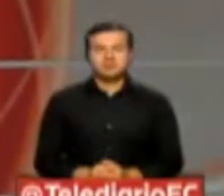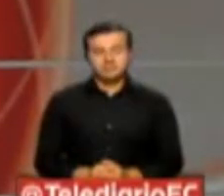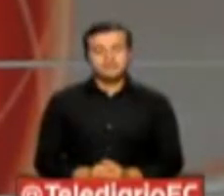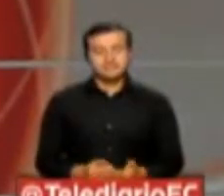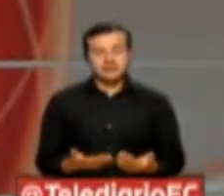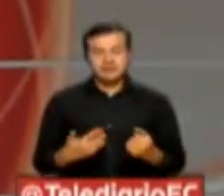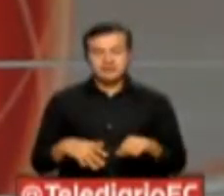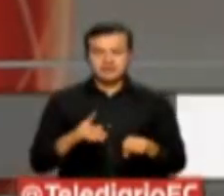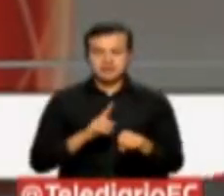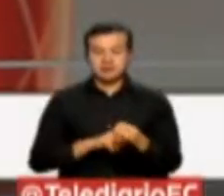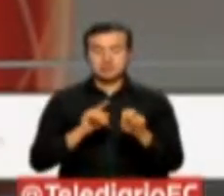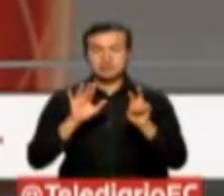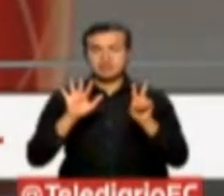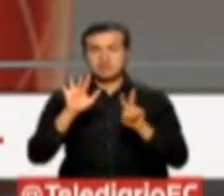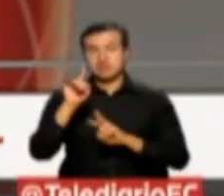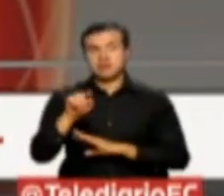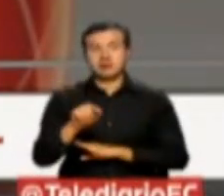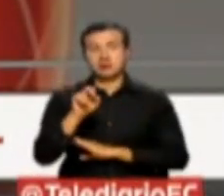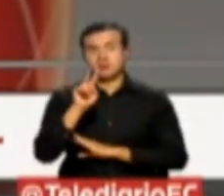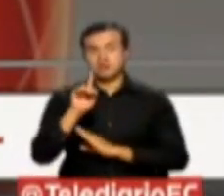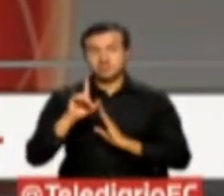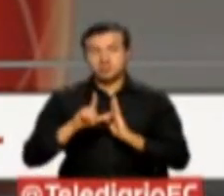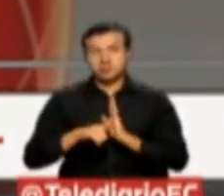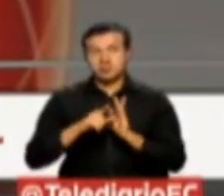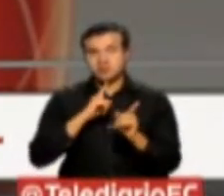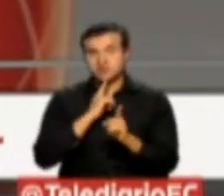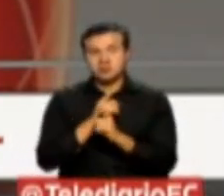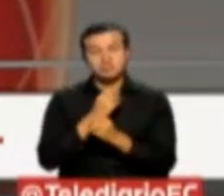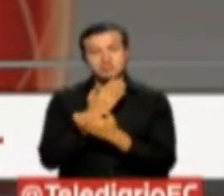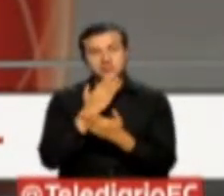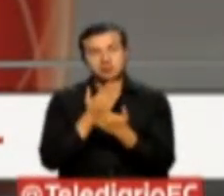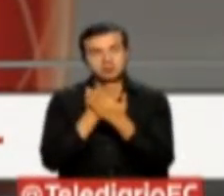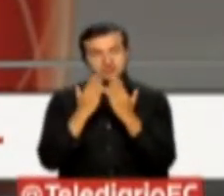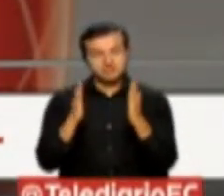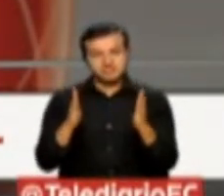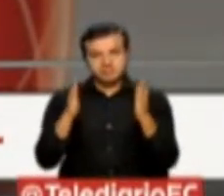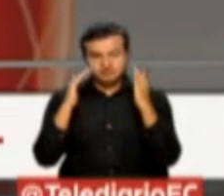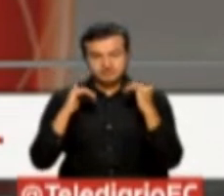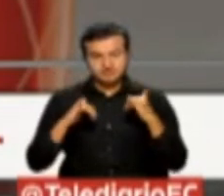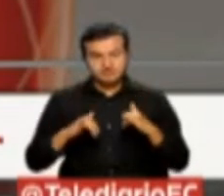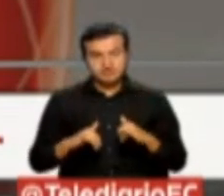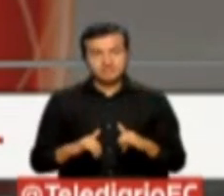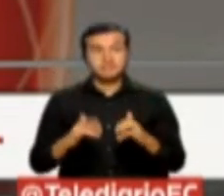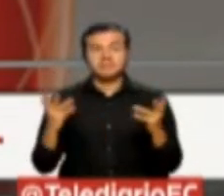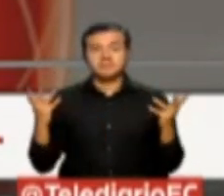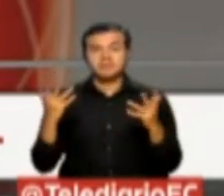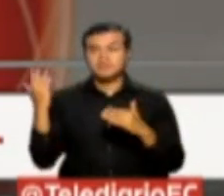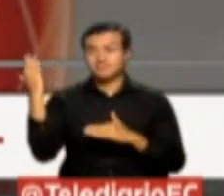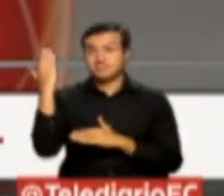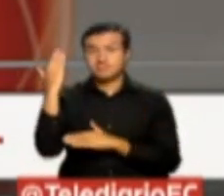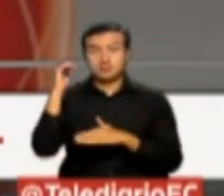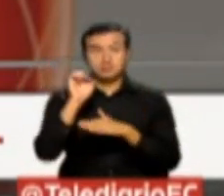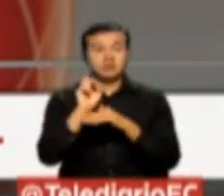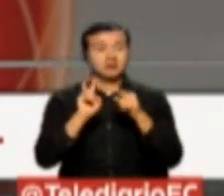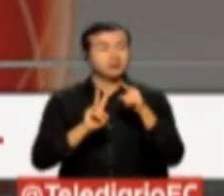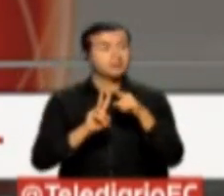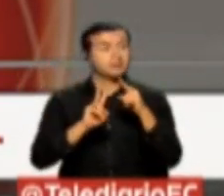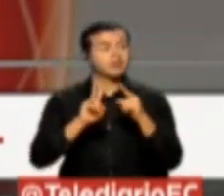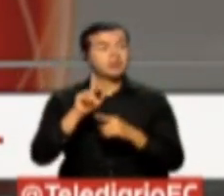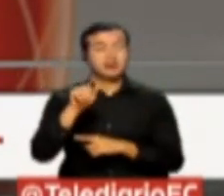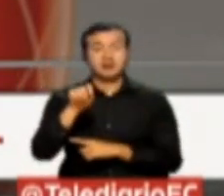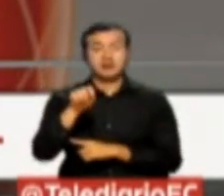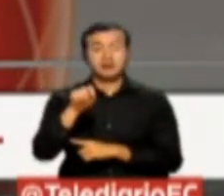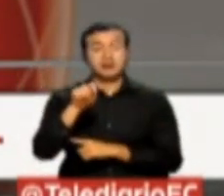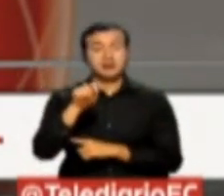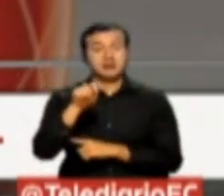Son las 7 de la mañana con 2 minutos. Nuevamente, gracias por seguirnos a través de las pantallas de Ecuador TV y Gamavisión y de